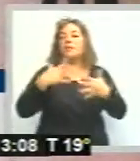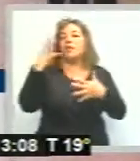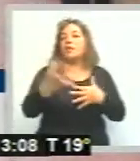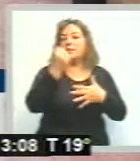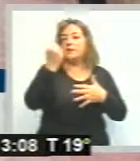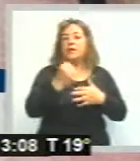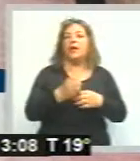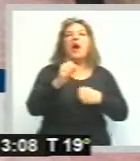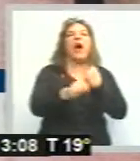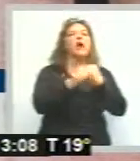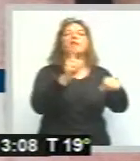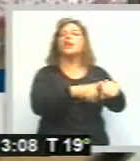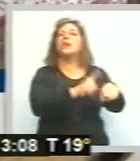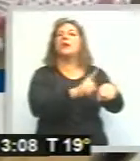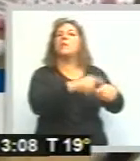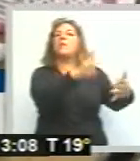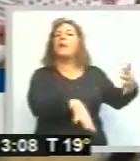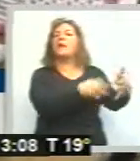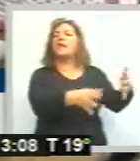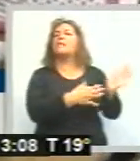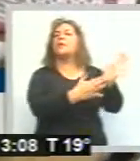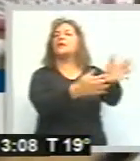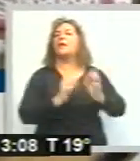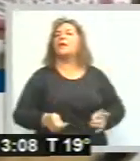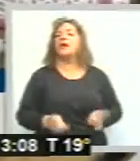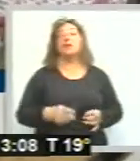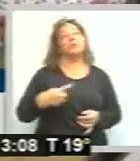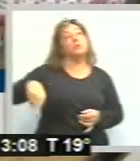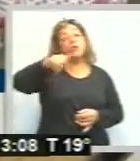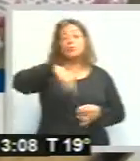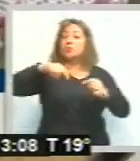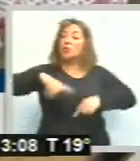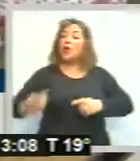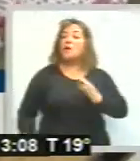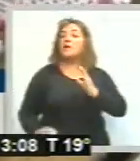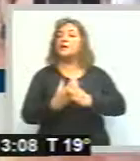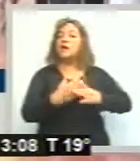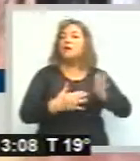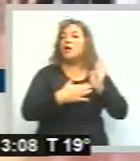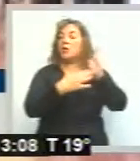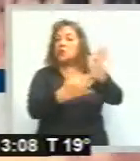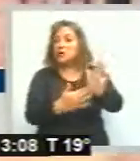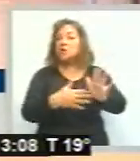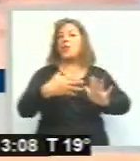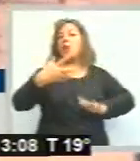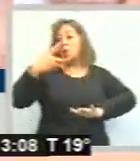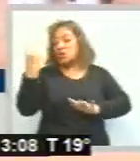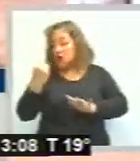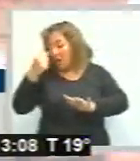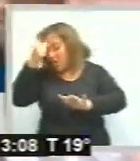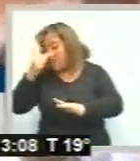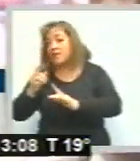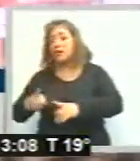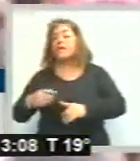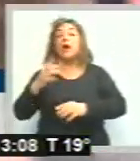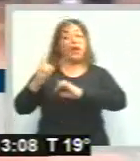tienen tiempo de presentar esta grilla? Bueno, nosotros nos reunimos ya esta mañana, el fin de semana largo, y las chicas ya han